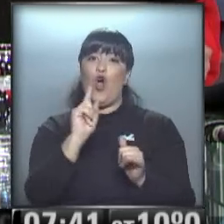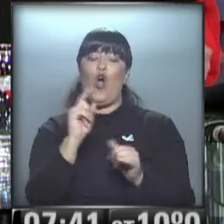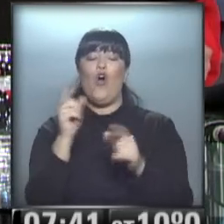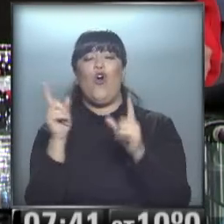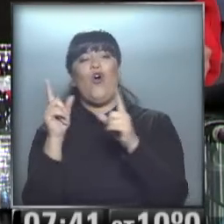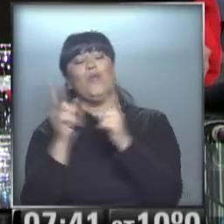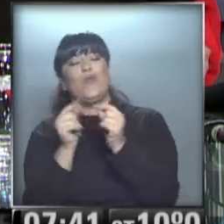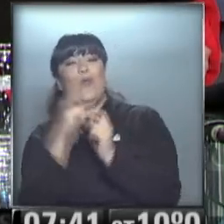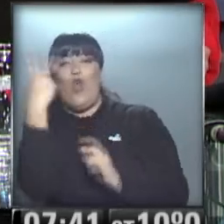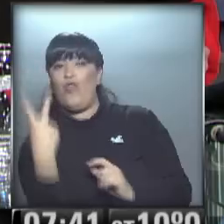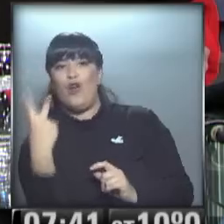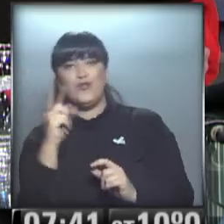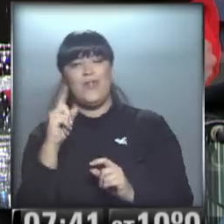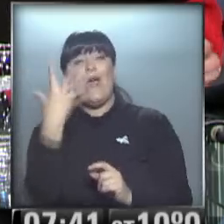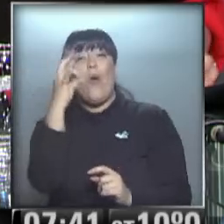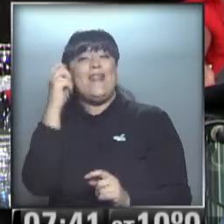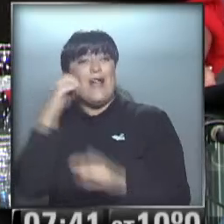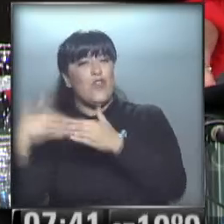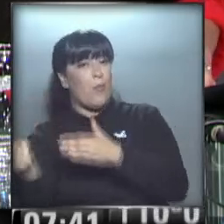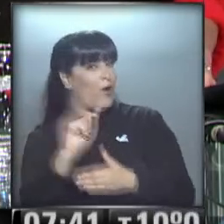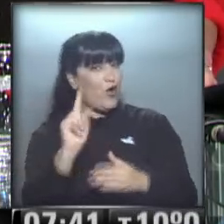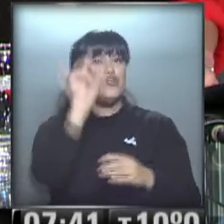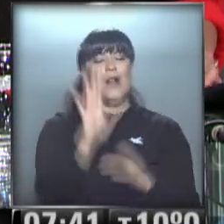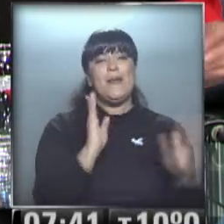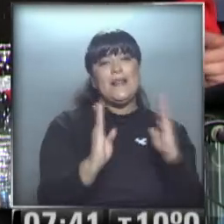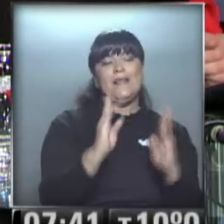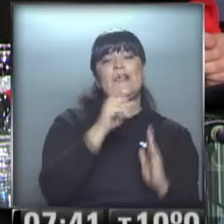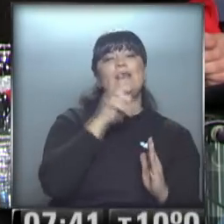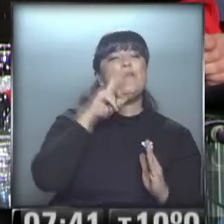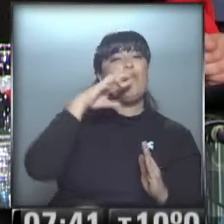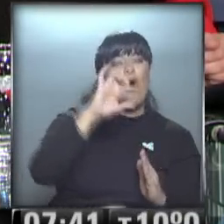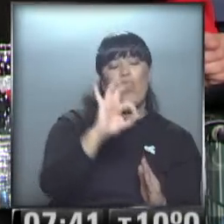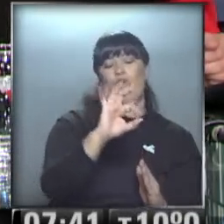que es la que suele surgir después de los 40 años. ¿No? Y la generalizada, ¿no? La diabetes tipo 2. Así es.